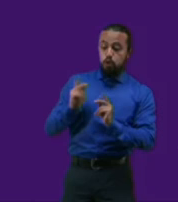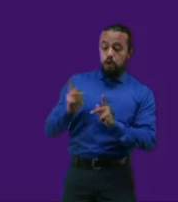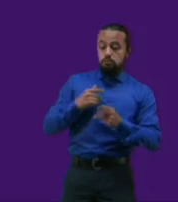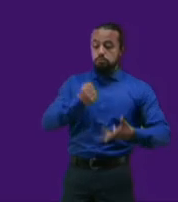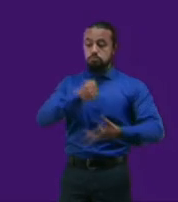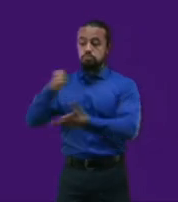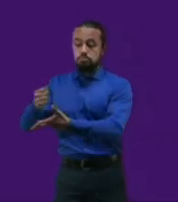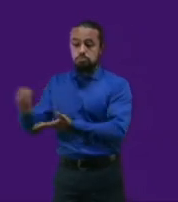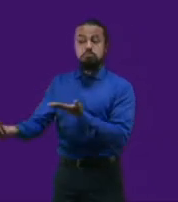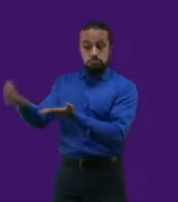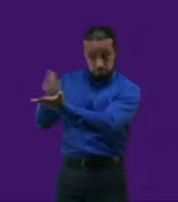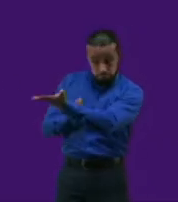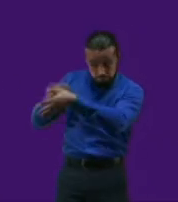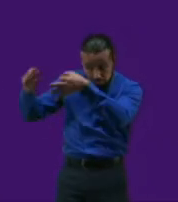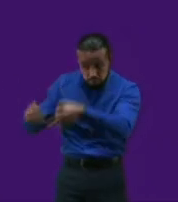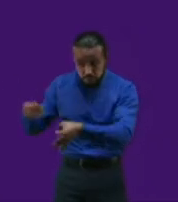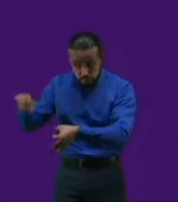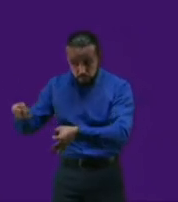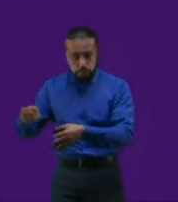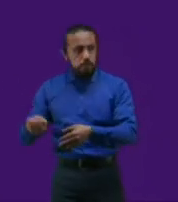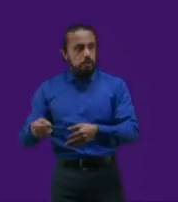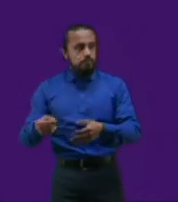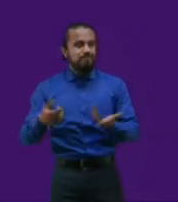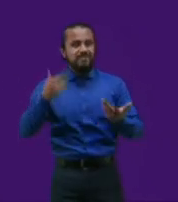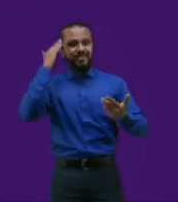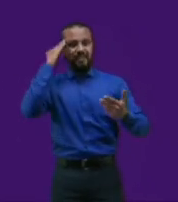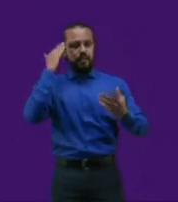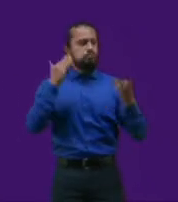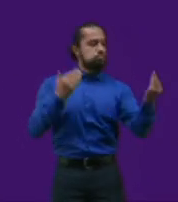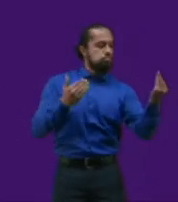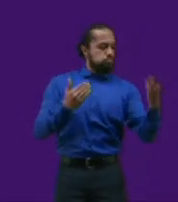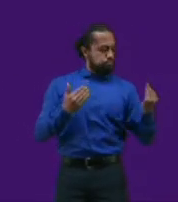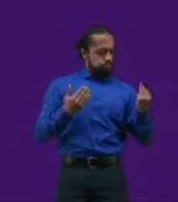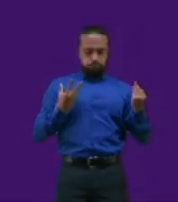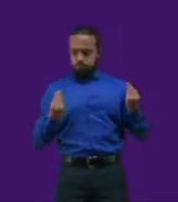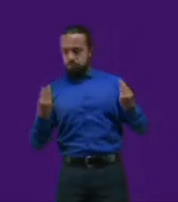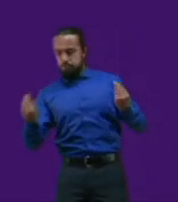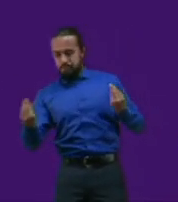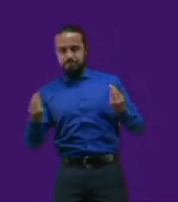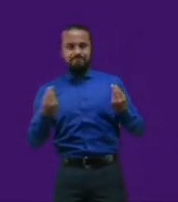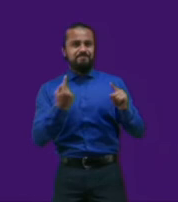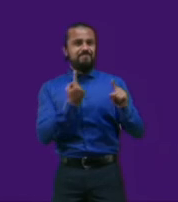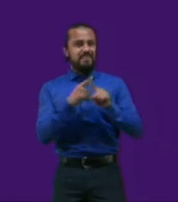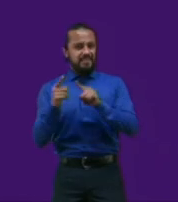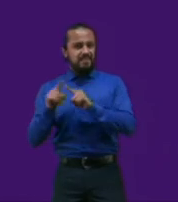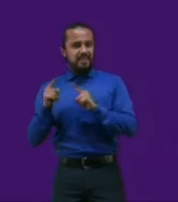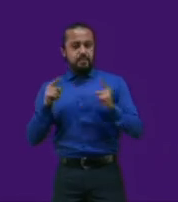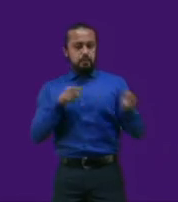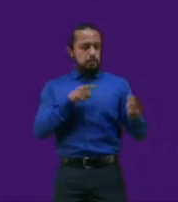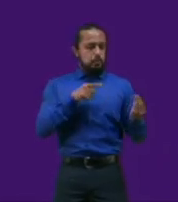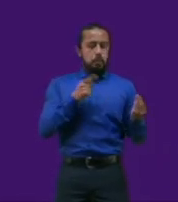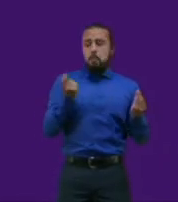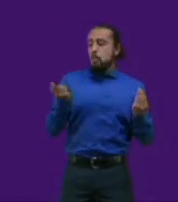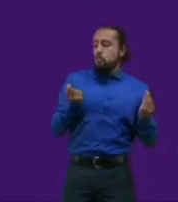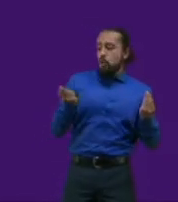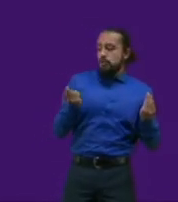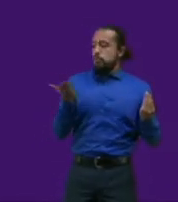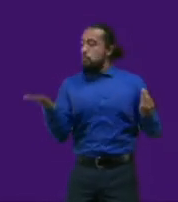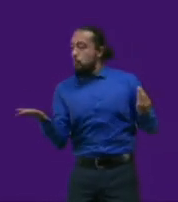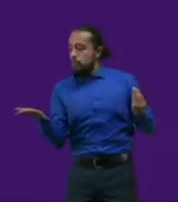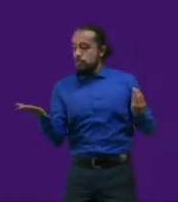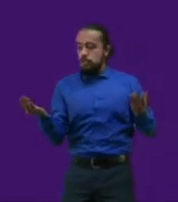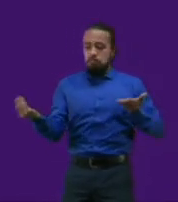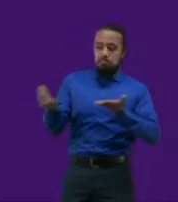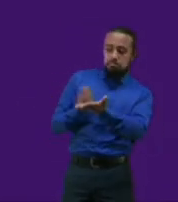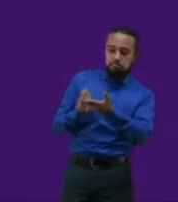digamos, funcionan los fondos. Hay fondos de fondos, de hecho, no, muchas veces son fondos de fondos. Entonces, hay personas que le pusieron plata al fondo que